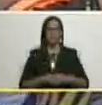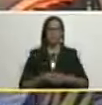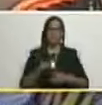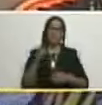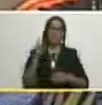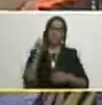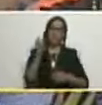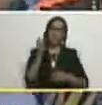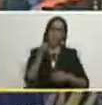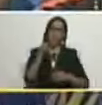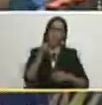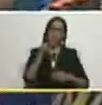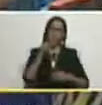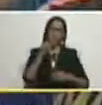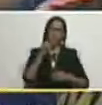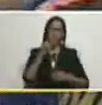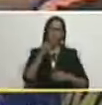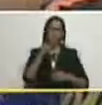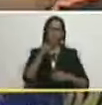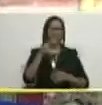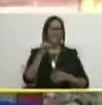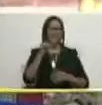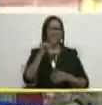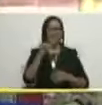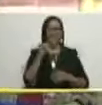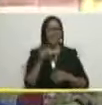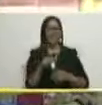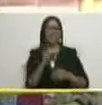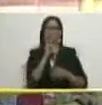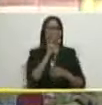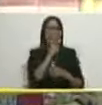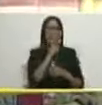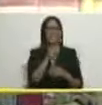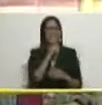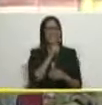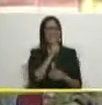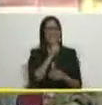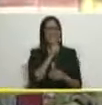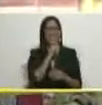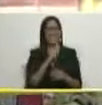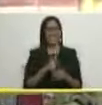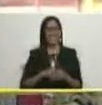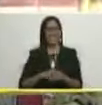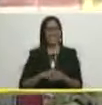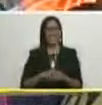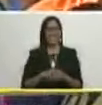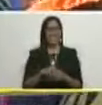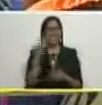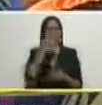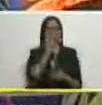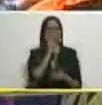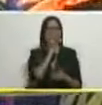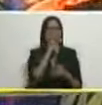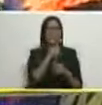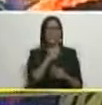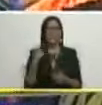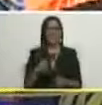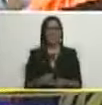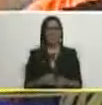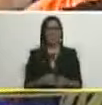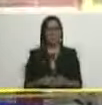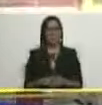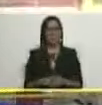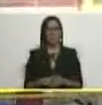Puogreidín Cerero. Ustedes si se ponen nombre enredado, vale. Parece un nombre chino.